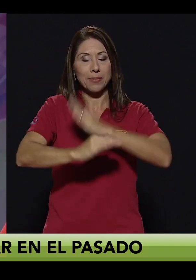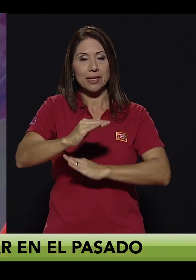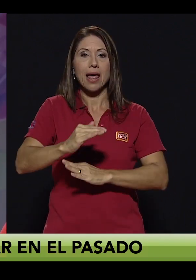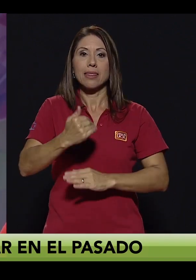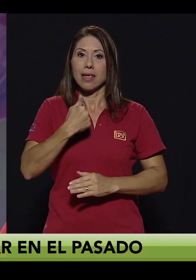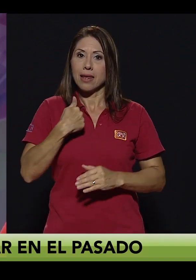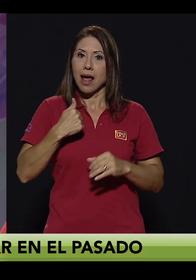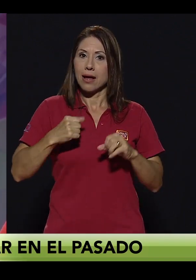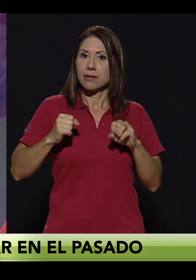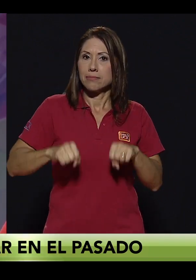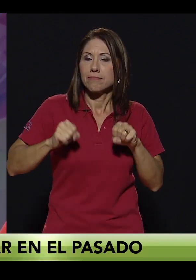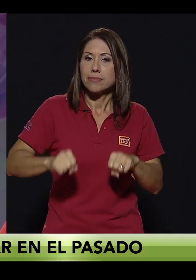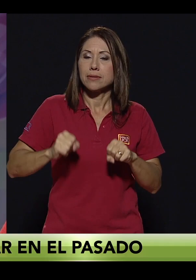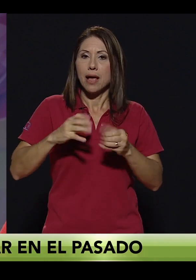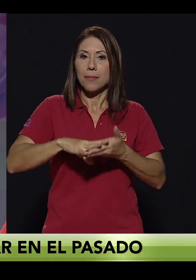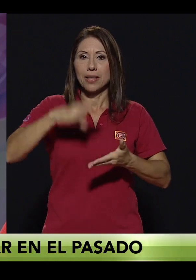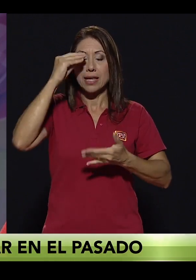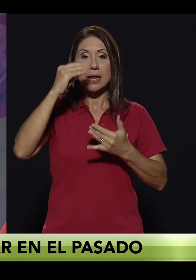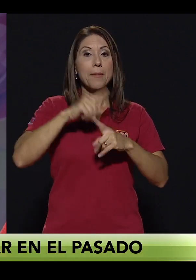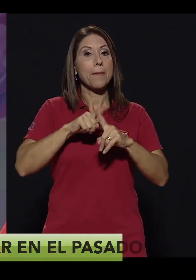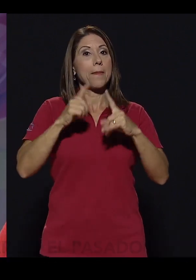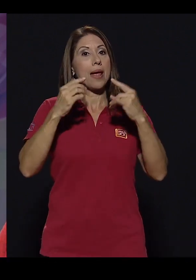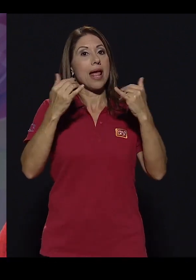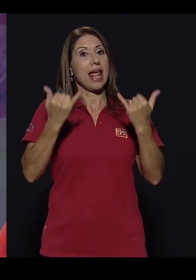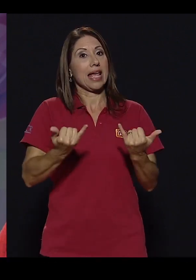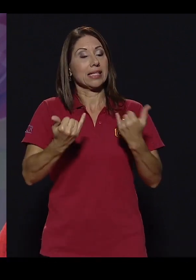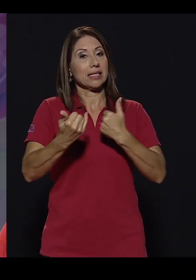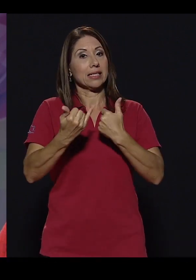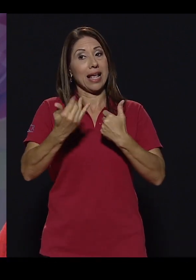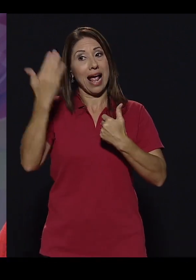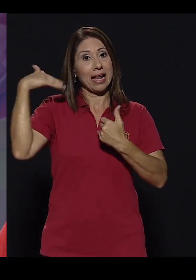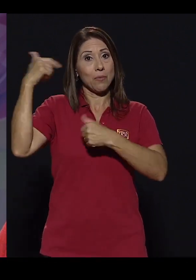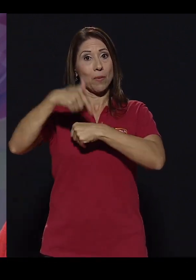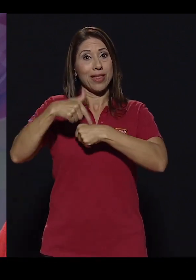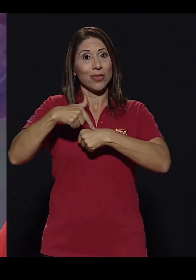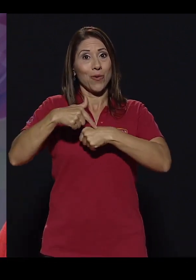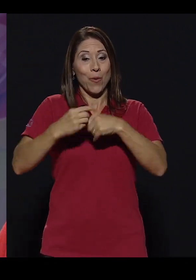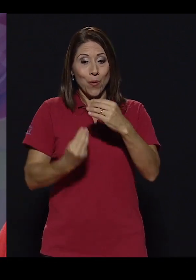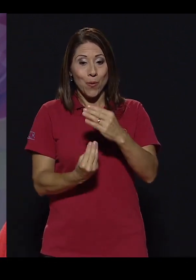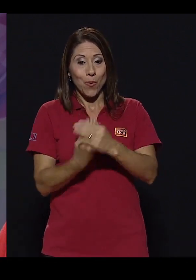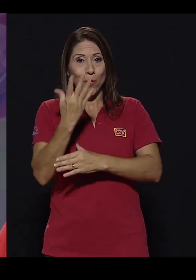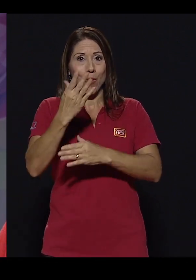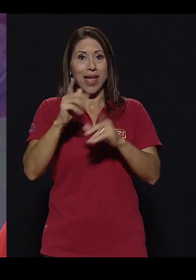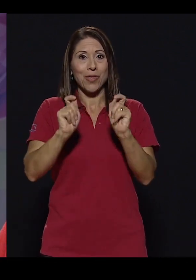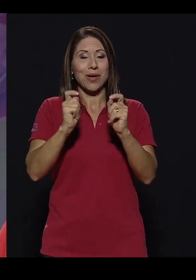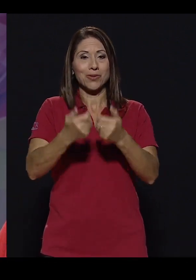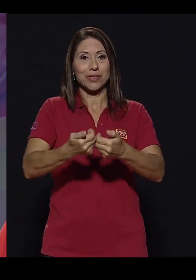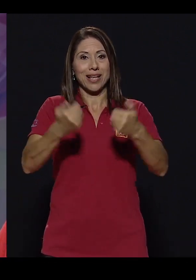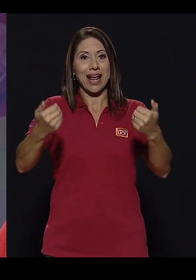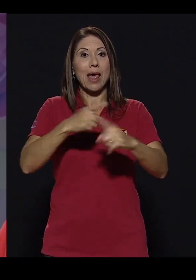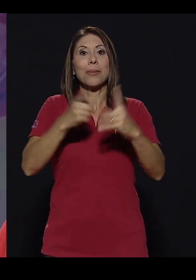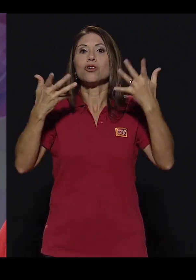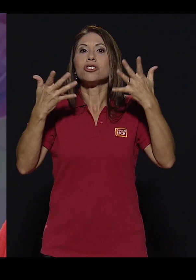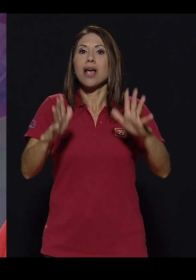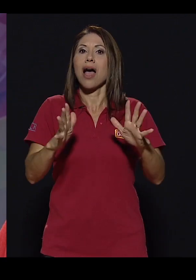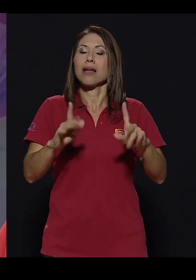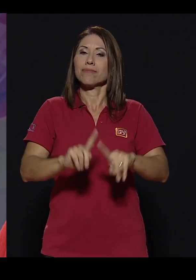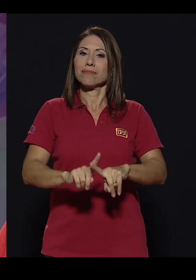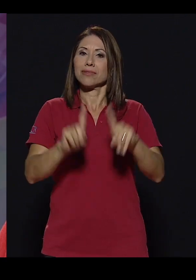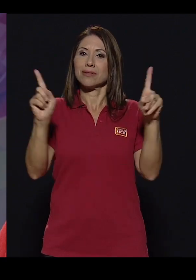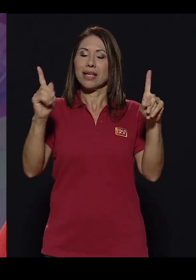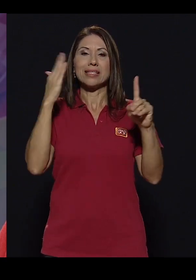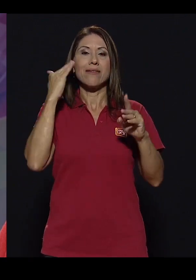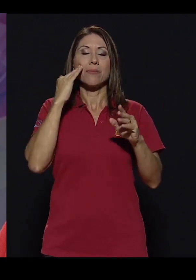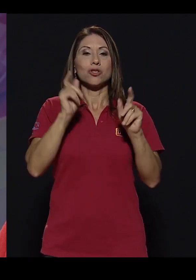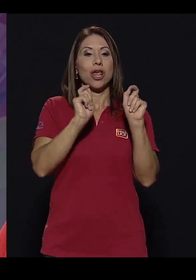discapacidad tenían capacidad de aprender en ese momento se creó en la educación segregada pero ya en este momento sabemos que la